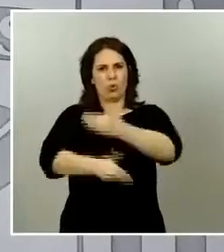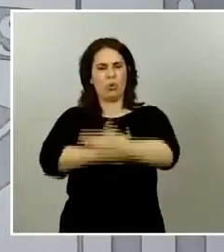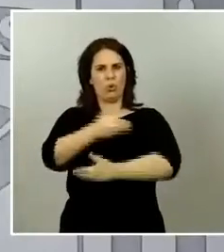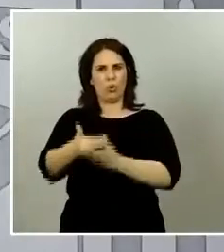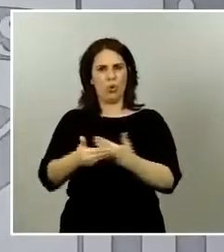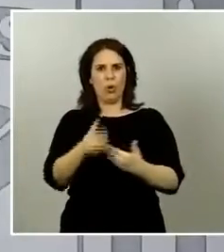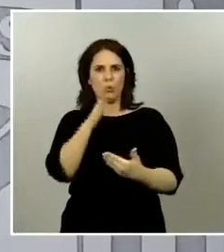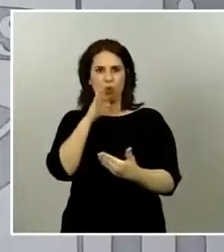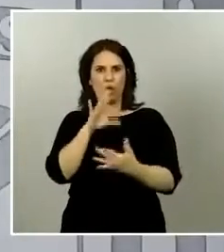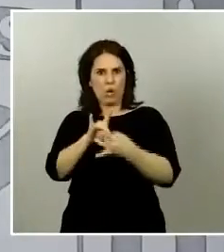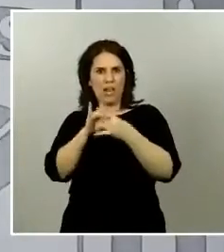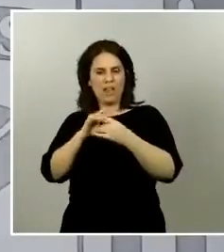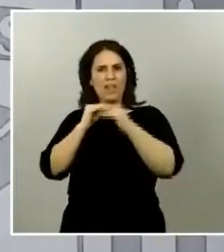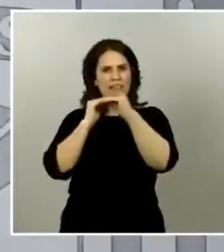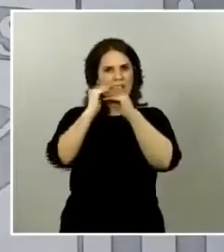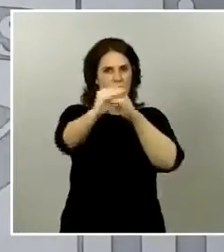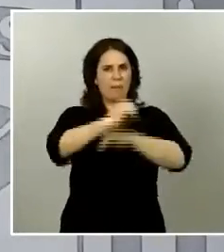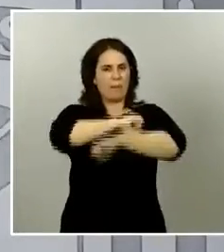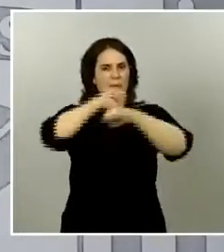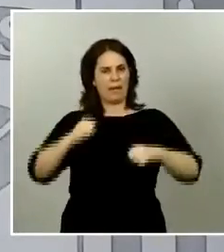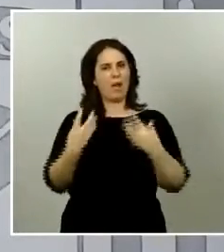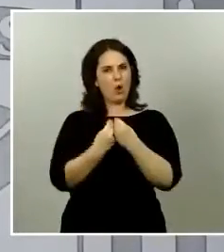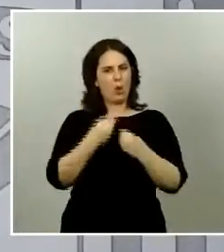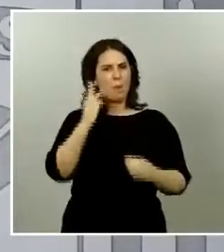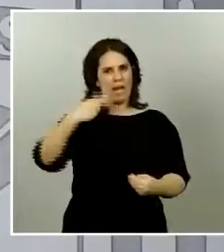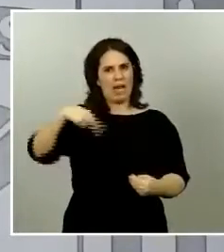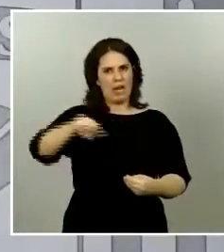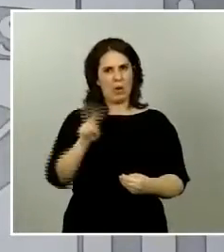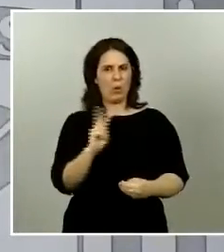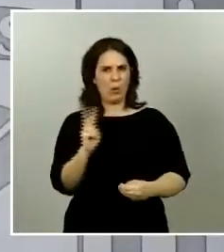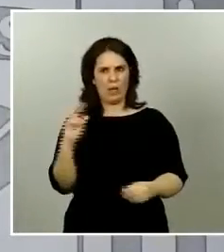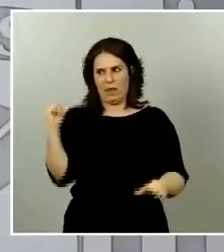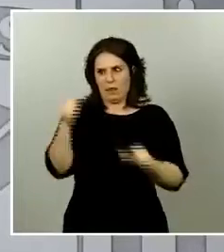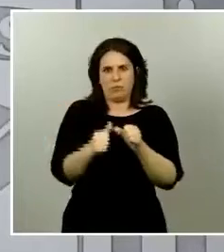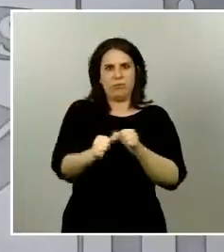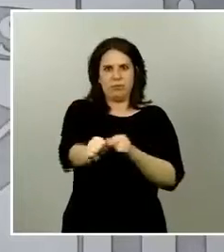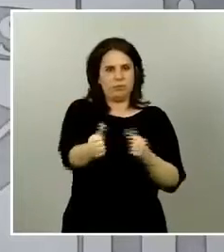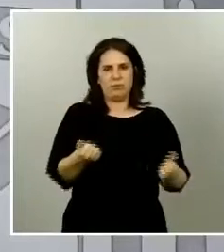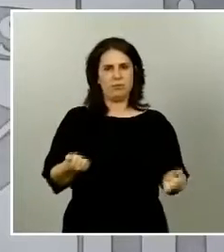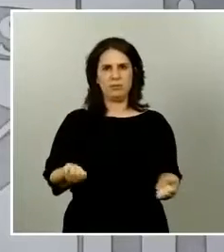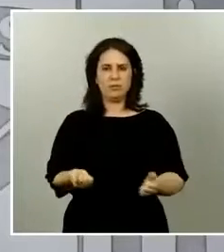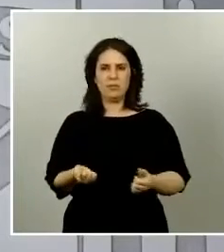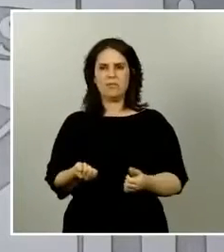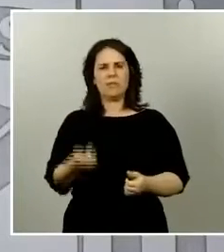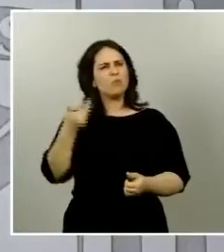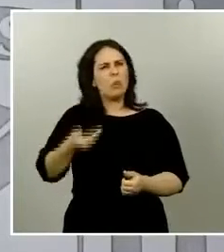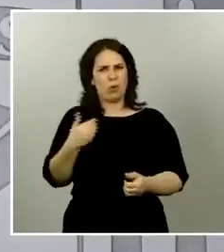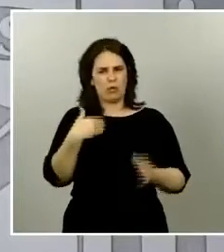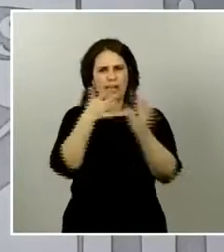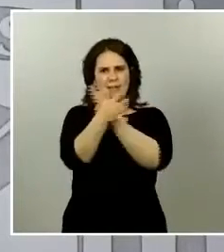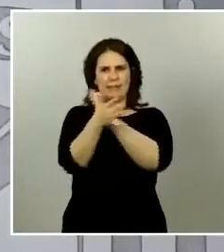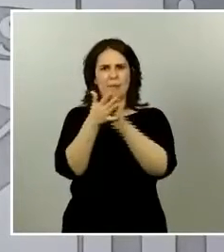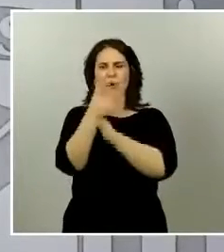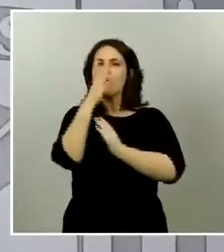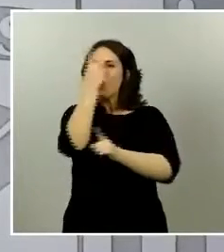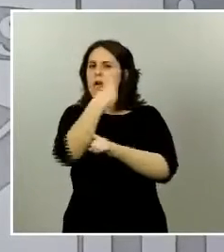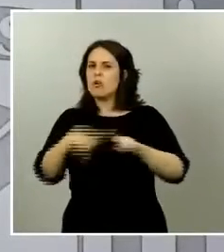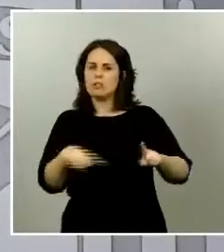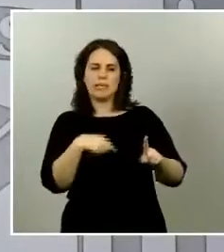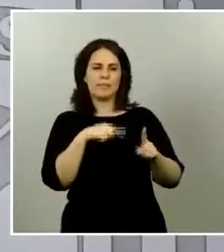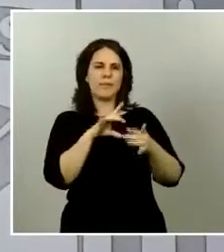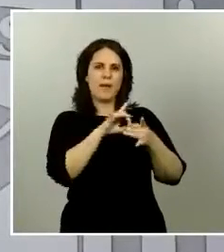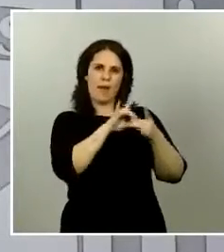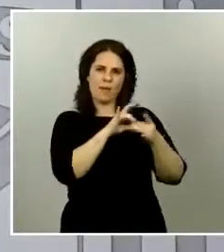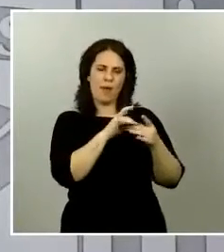nuestro Gobierno, porque efectivamente tenemos una alianza estable con el Partido Nacionalista Vasco. Y yo creo que esto es muy importante